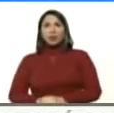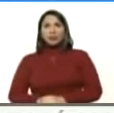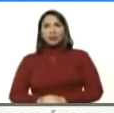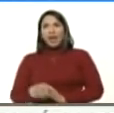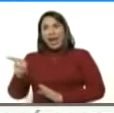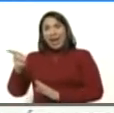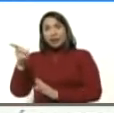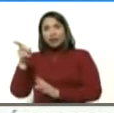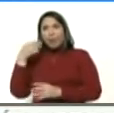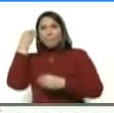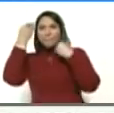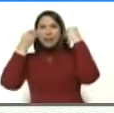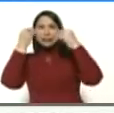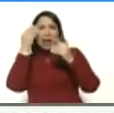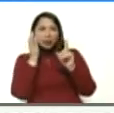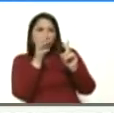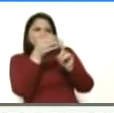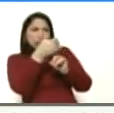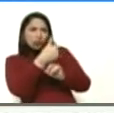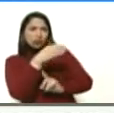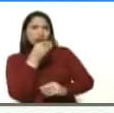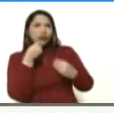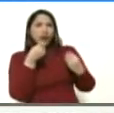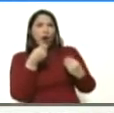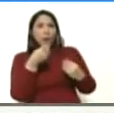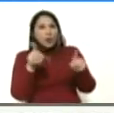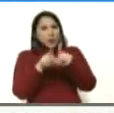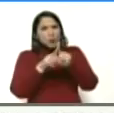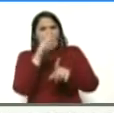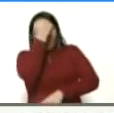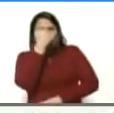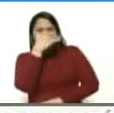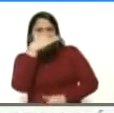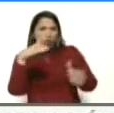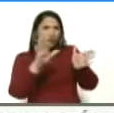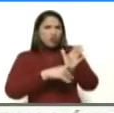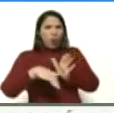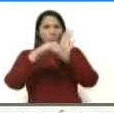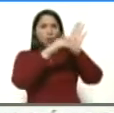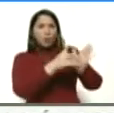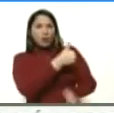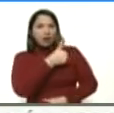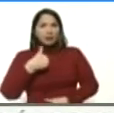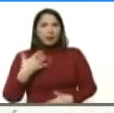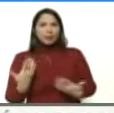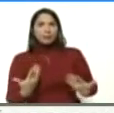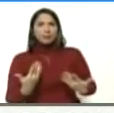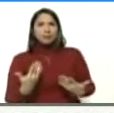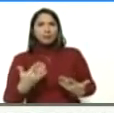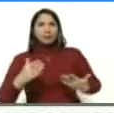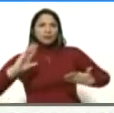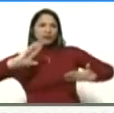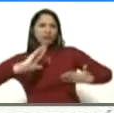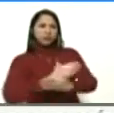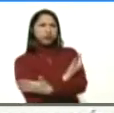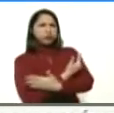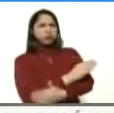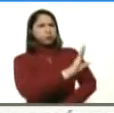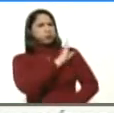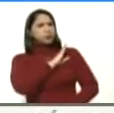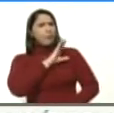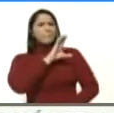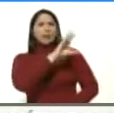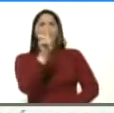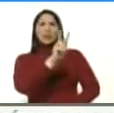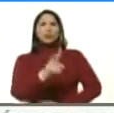era tramando, como delincuentes que son, estaban era tramando el despojo del patrimonio de la